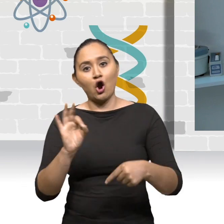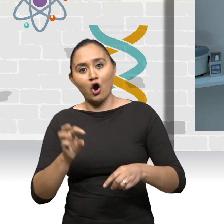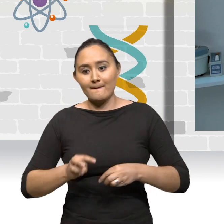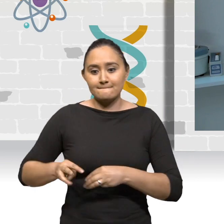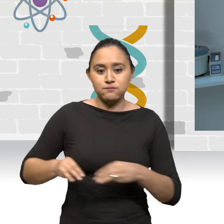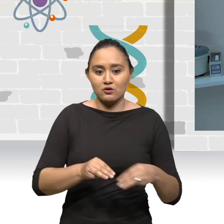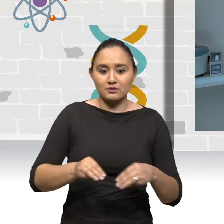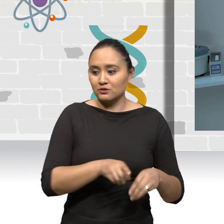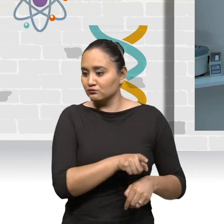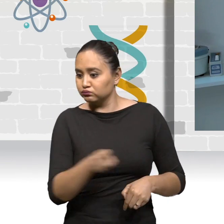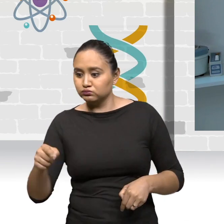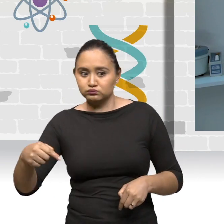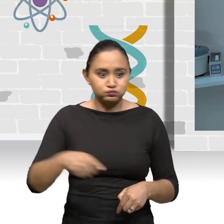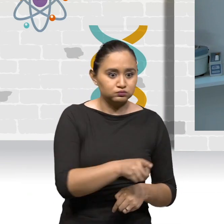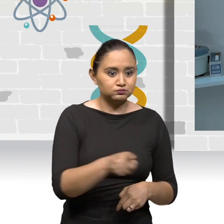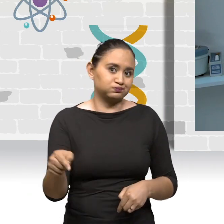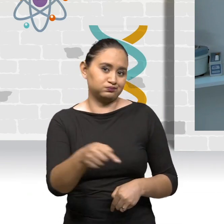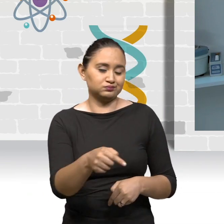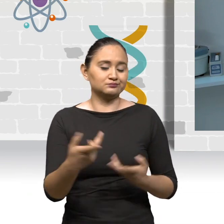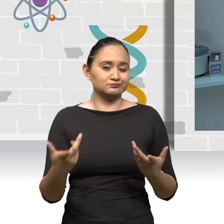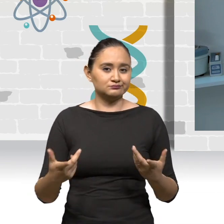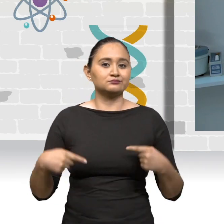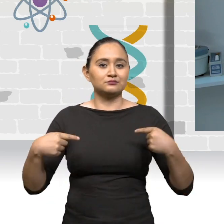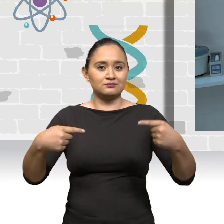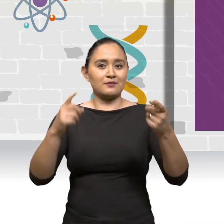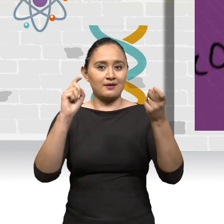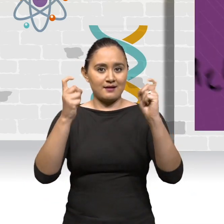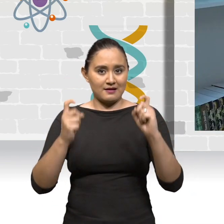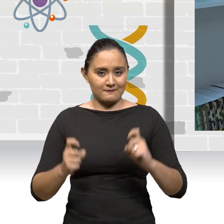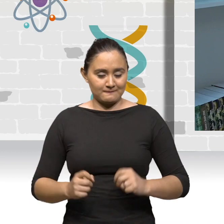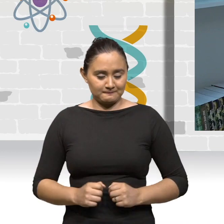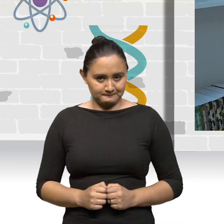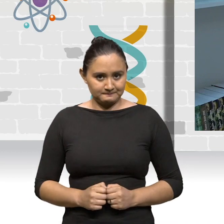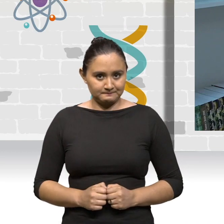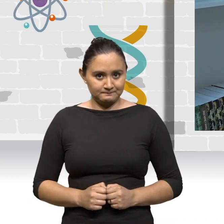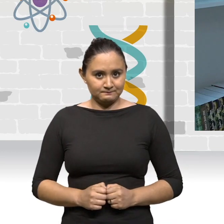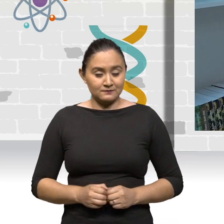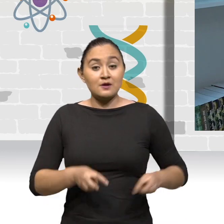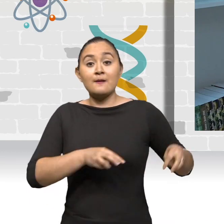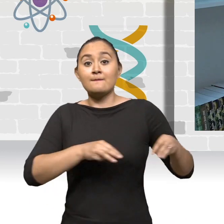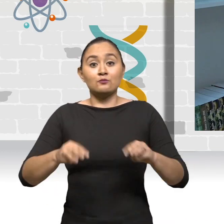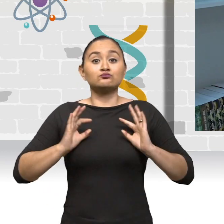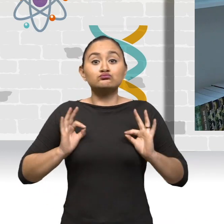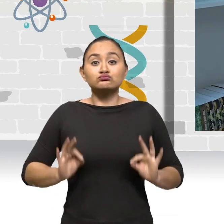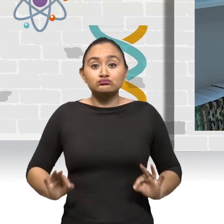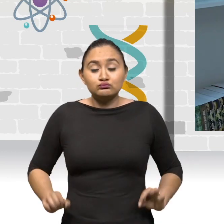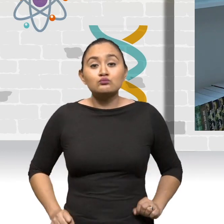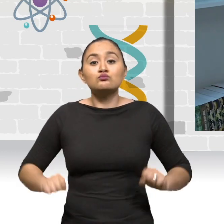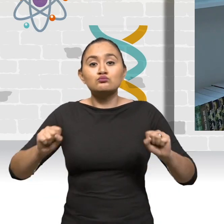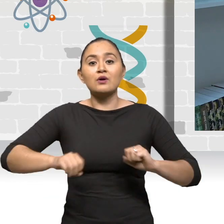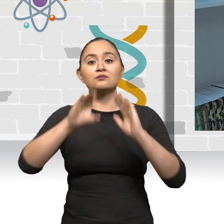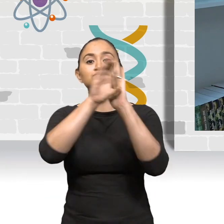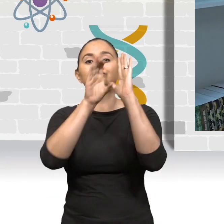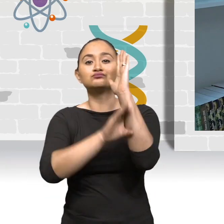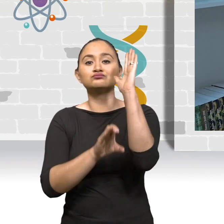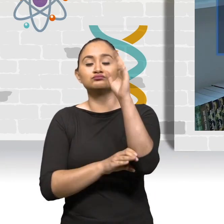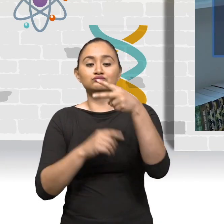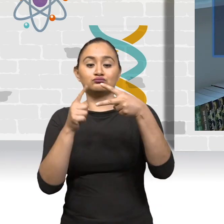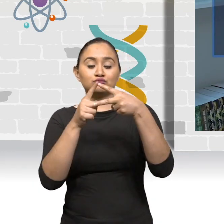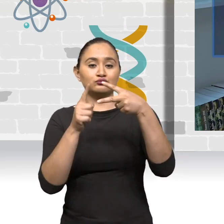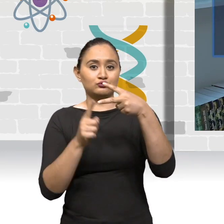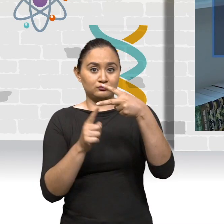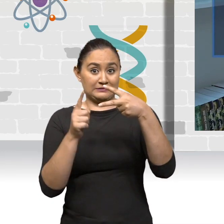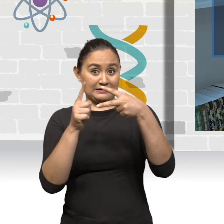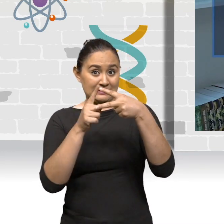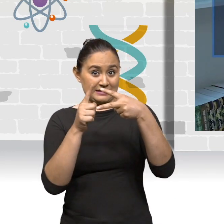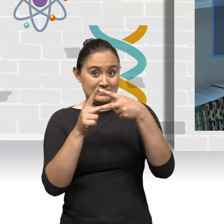dirección, y por lo tanto el movimiento será variado. El movimiento rectilíneo uniformemente variado puede clasificarse